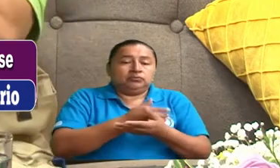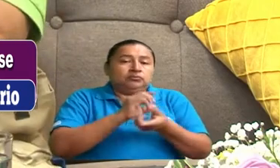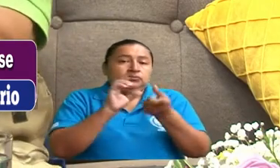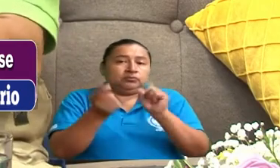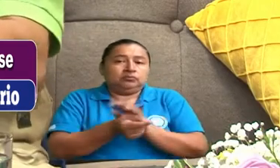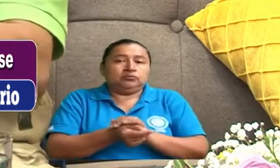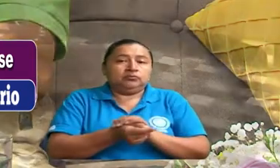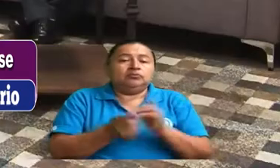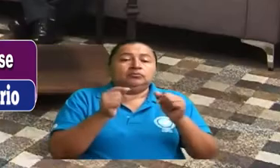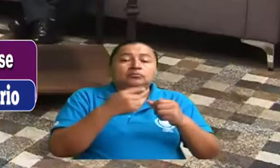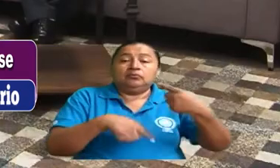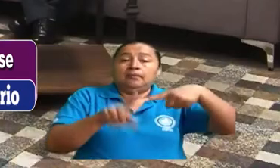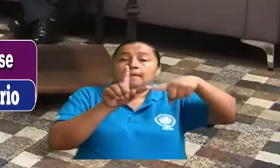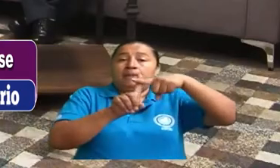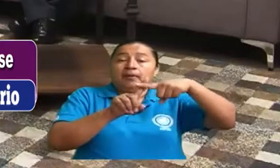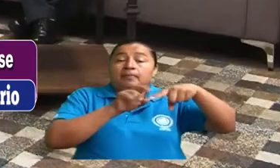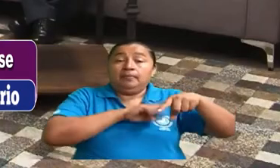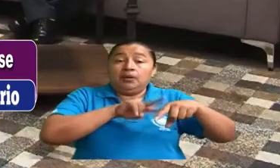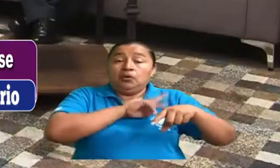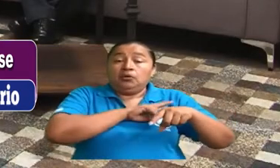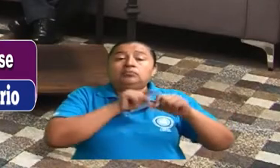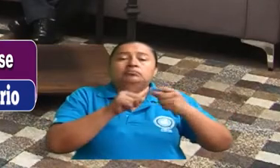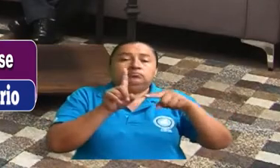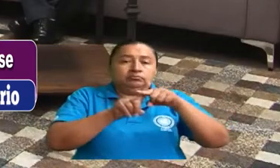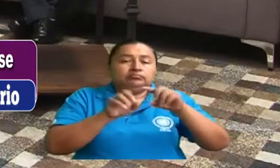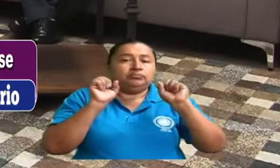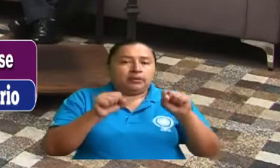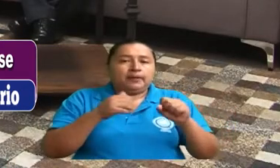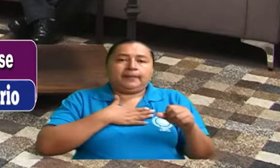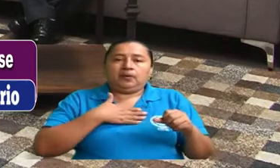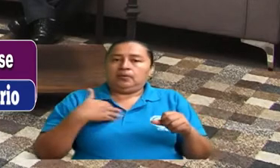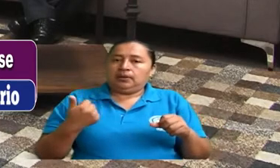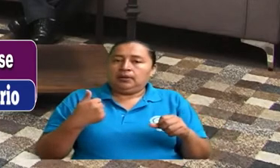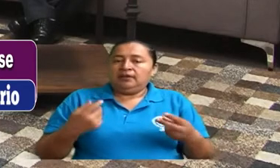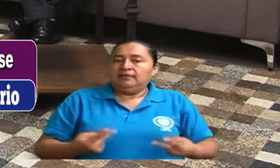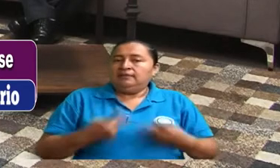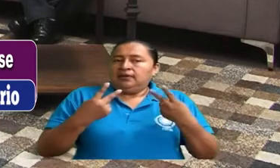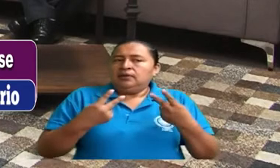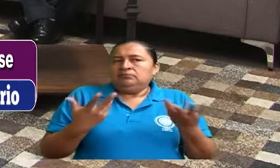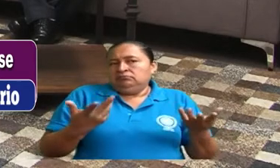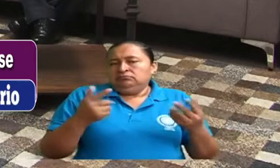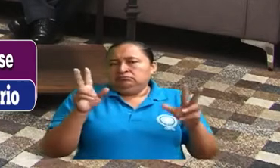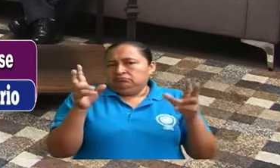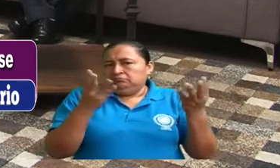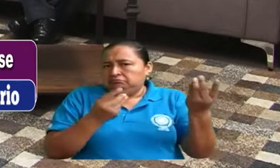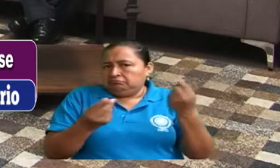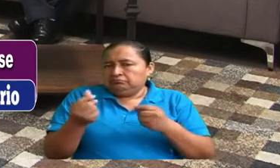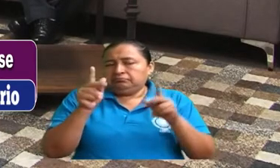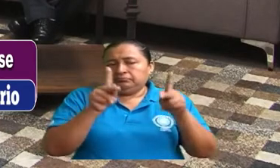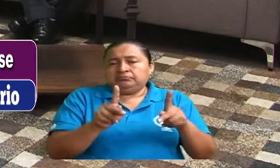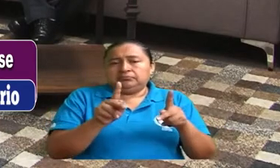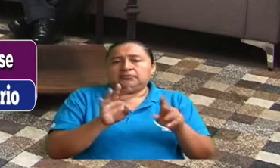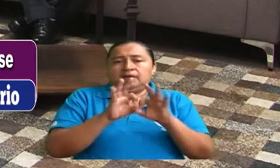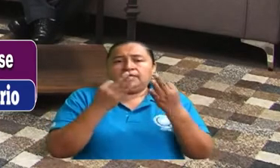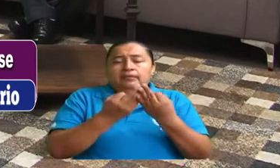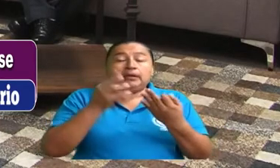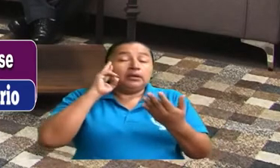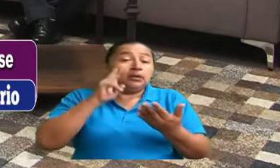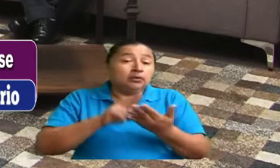un valor agregado a esto para que, ¿verdad? Mejorar esa parte económica, ¿no? Porque recordemos que los